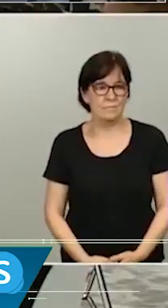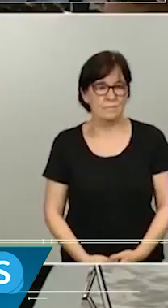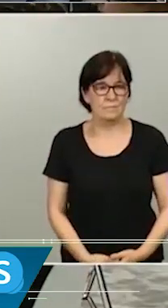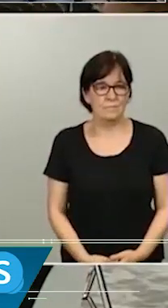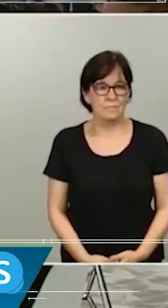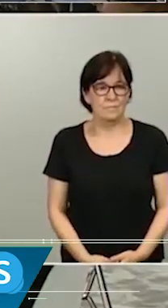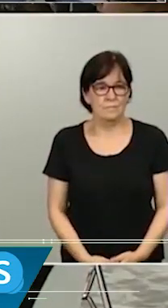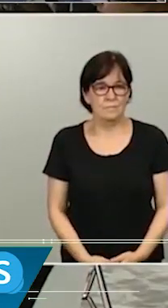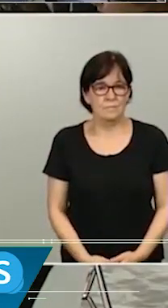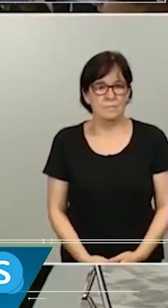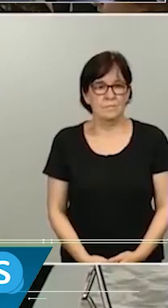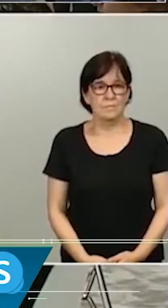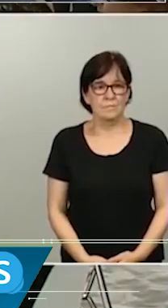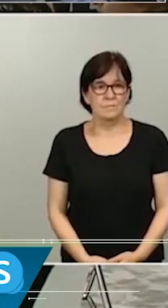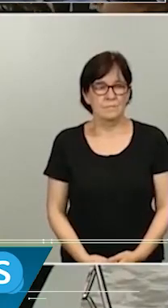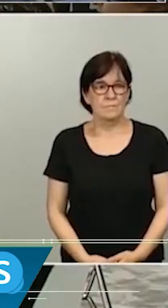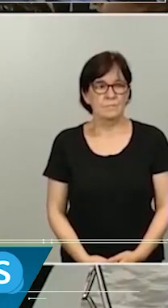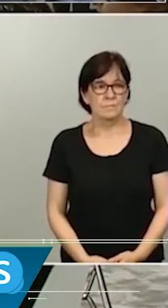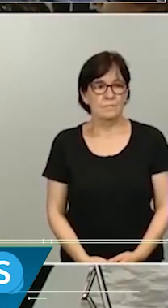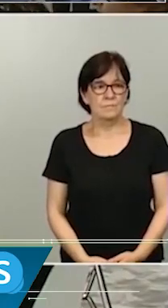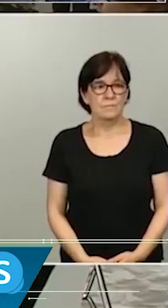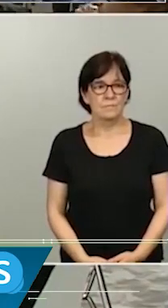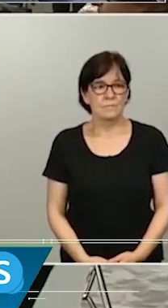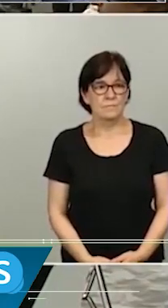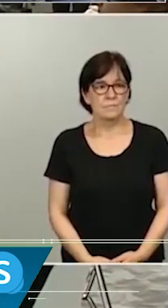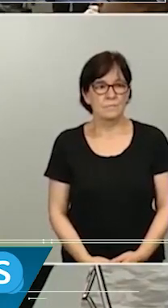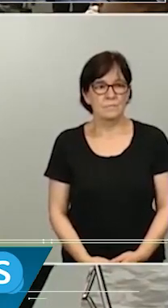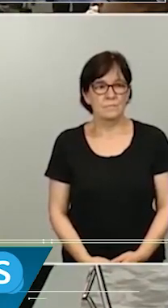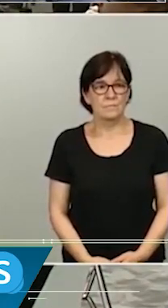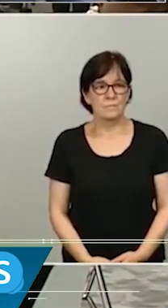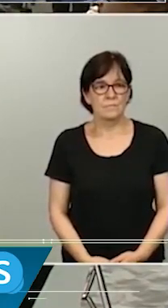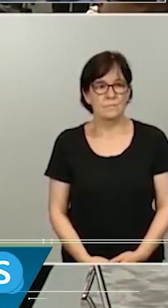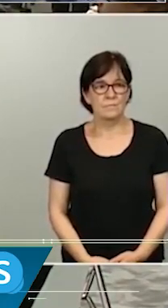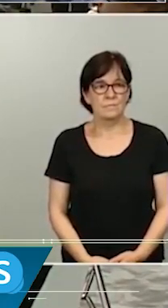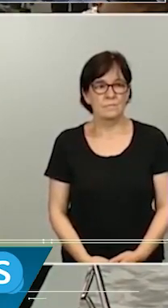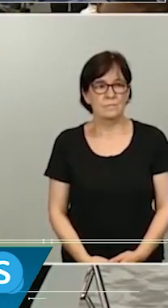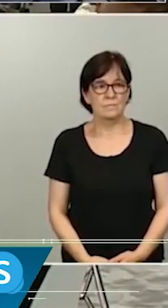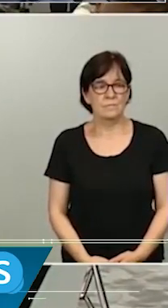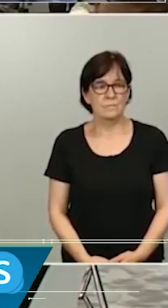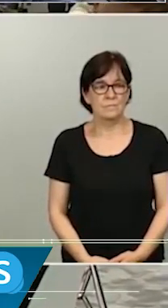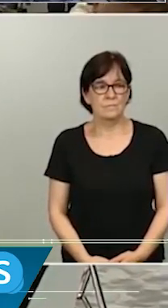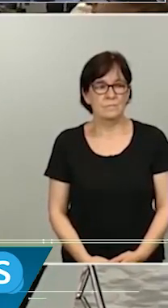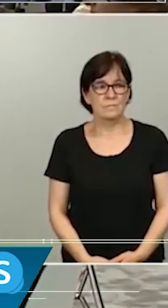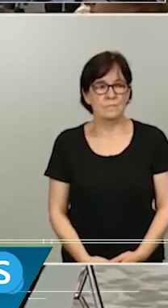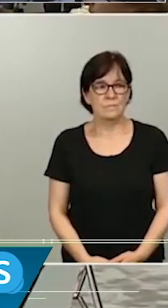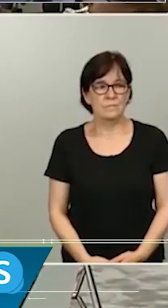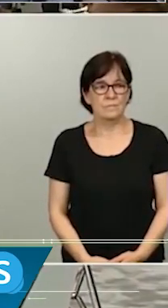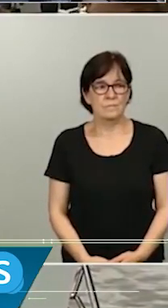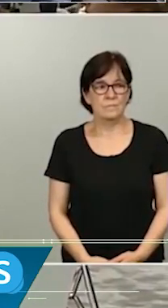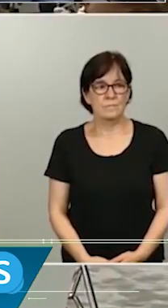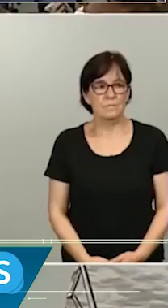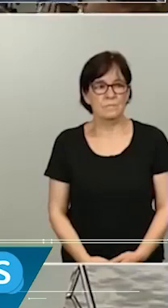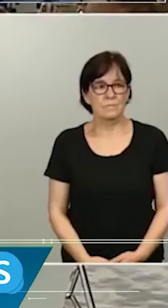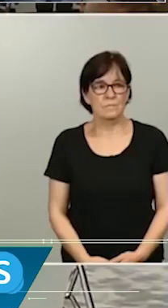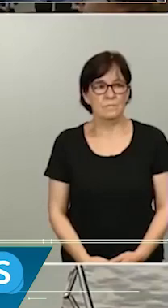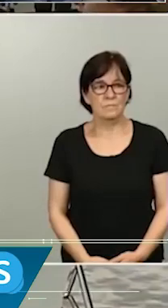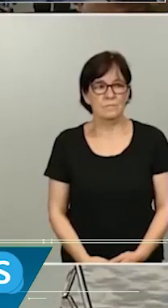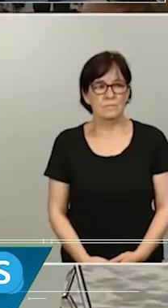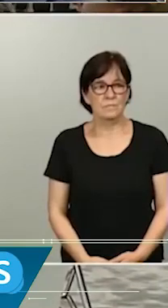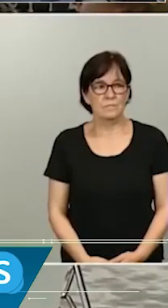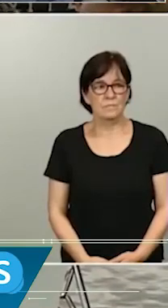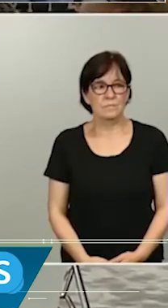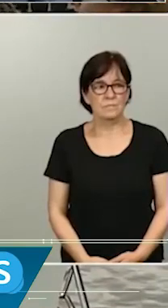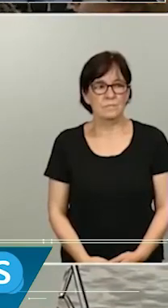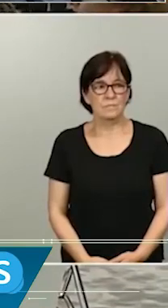pues en fin no hace falta ser catedrático de medicina cualquier recién licenciado sabe distinguir una